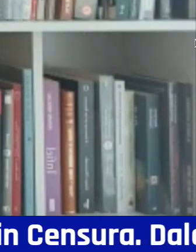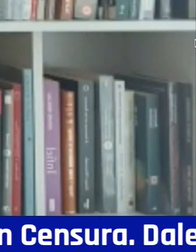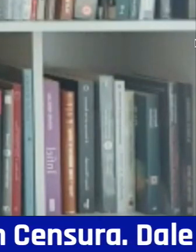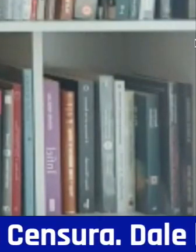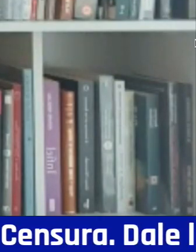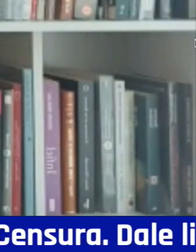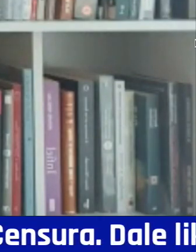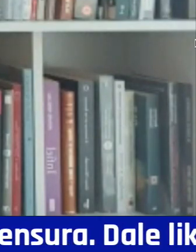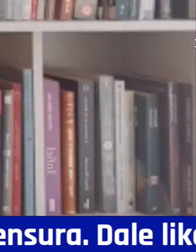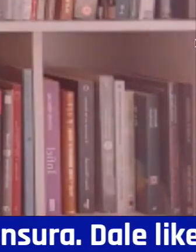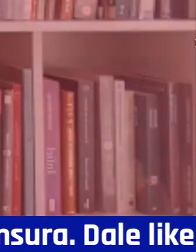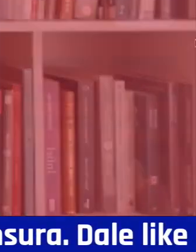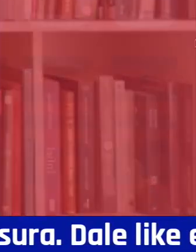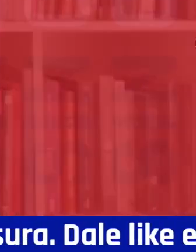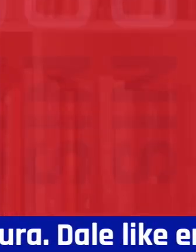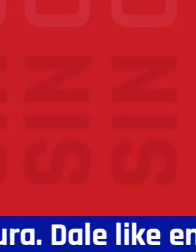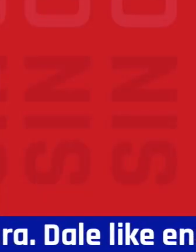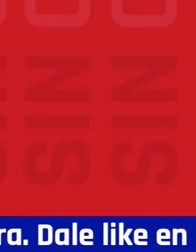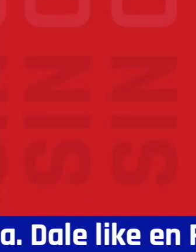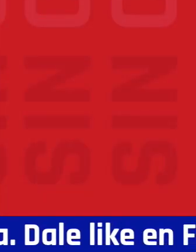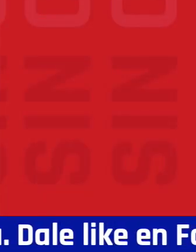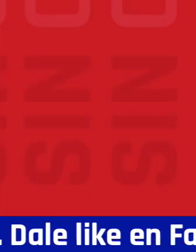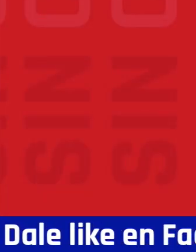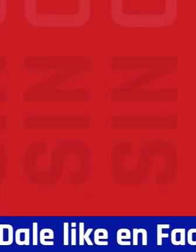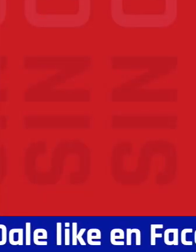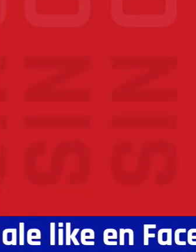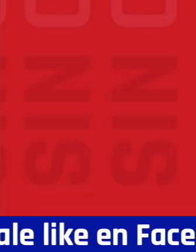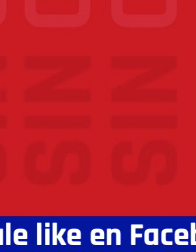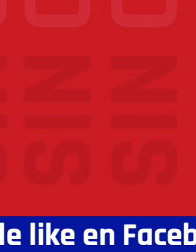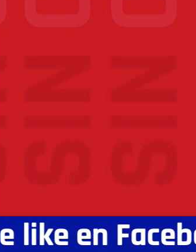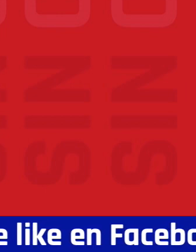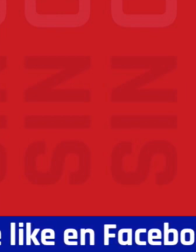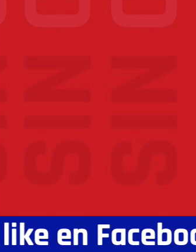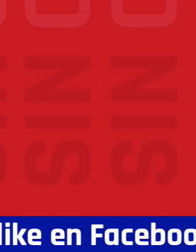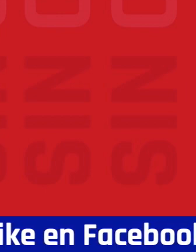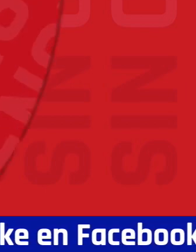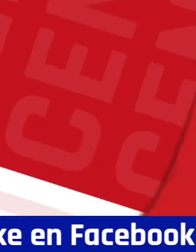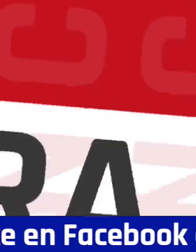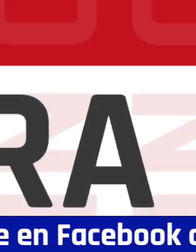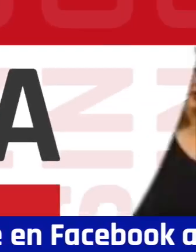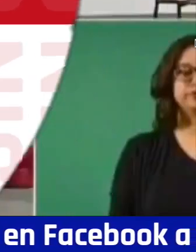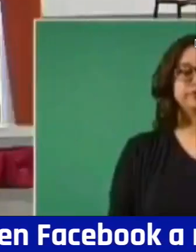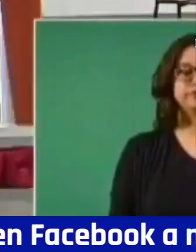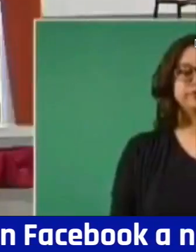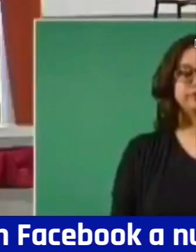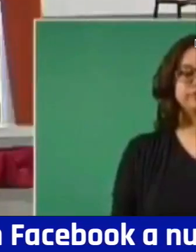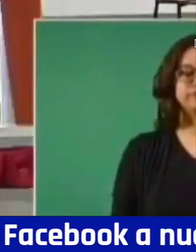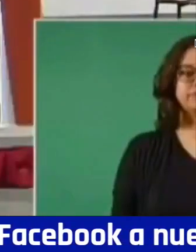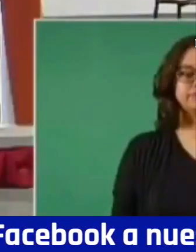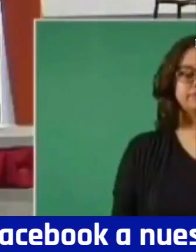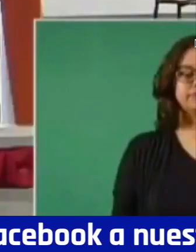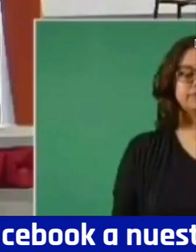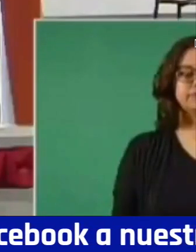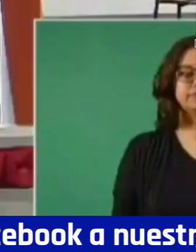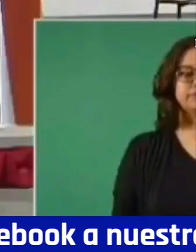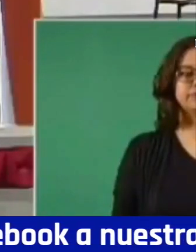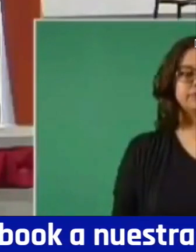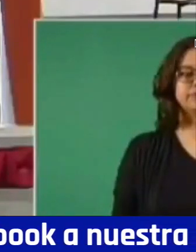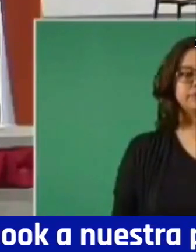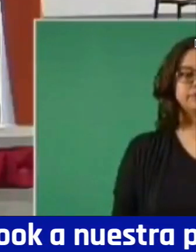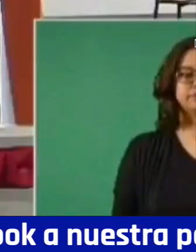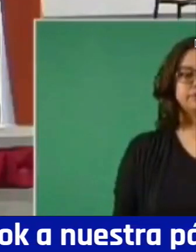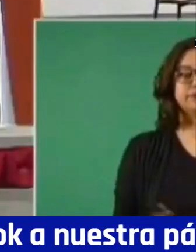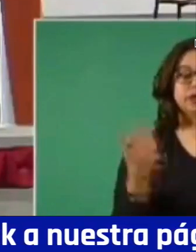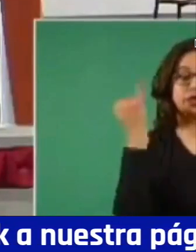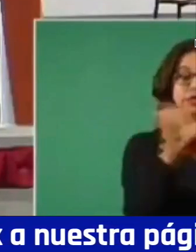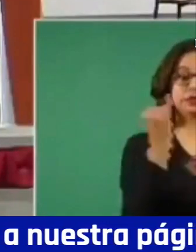en concreto con su esposa. Vamos a escuchar a Ana García Vilchis. Esta es una, dice, mentiras de las redes